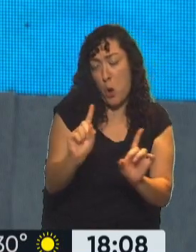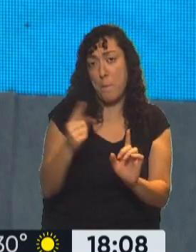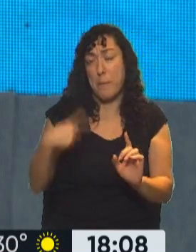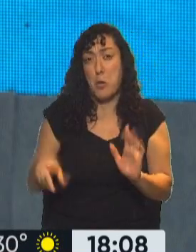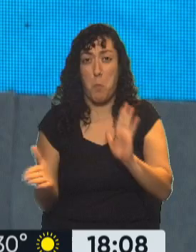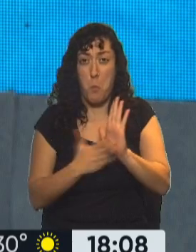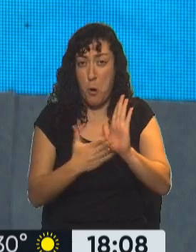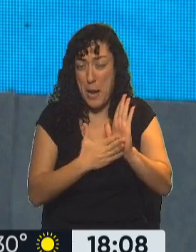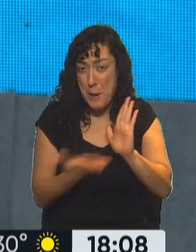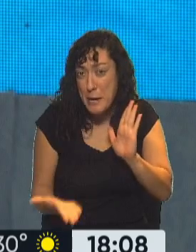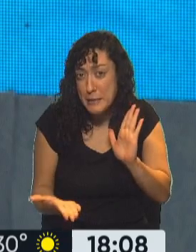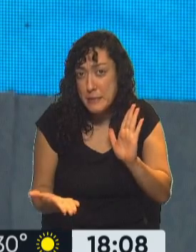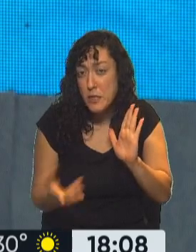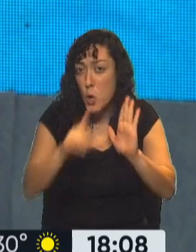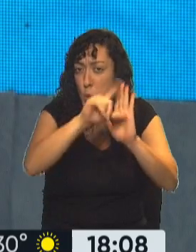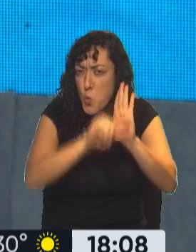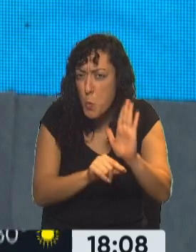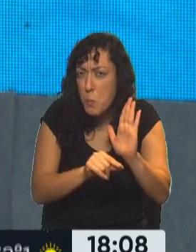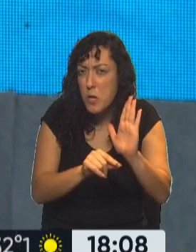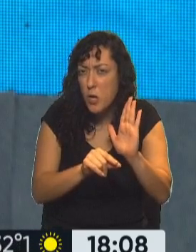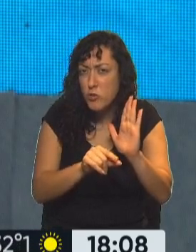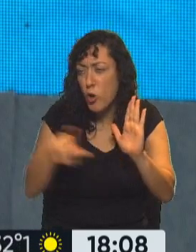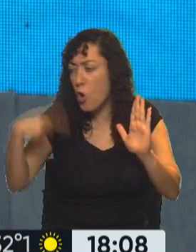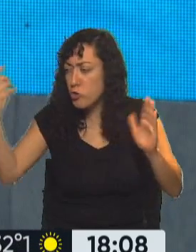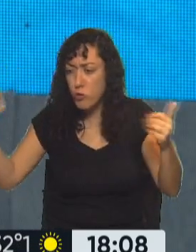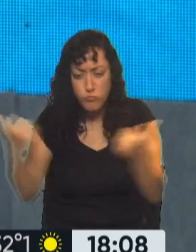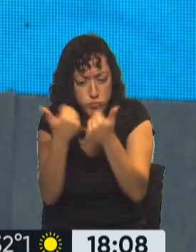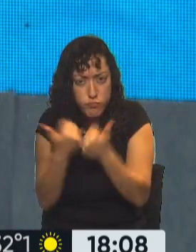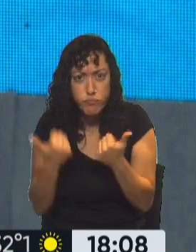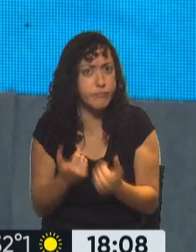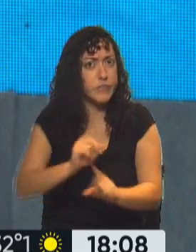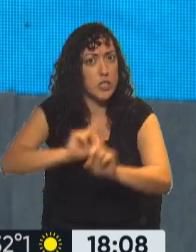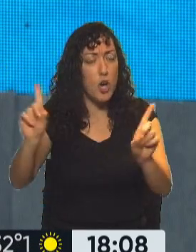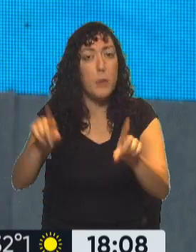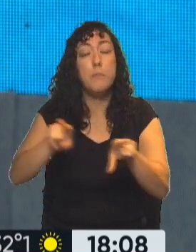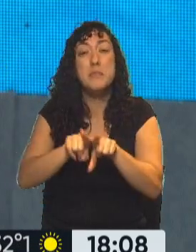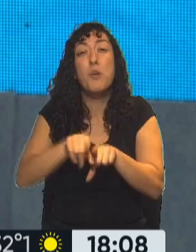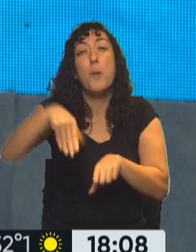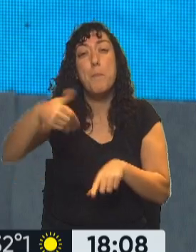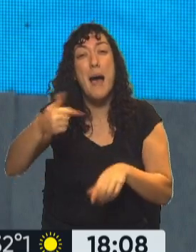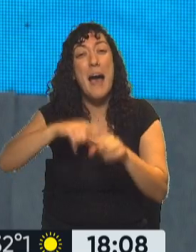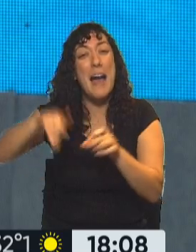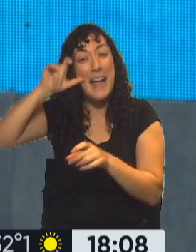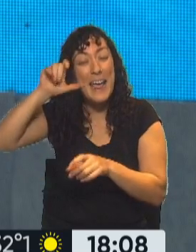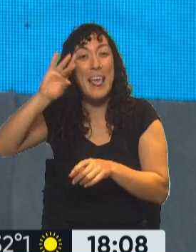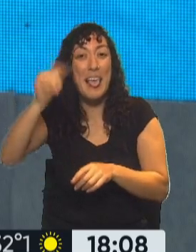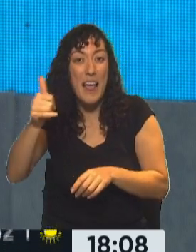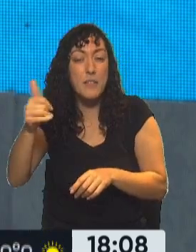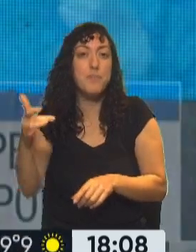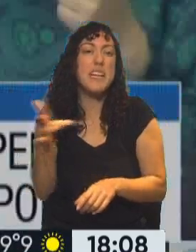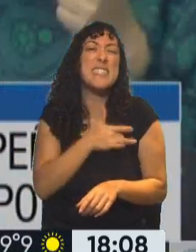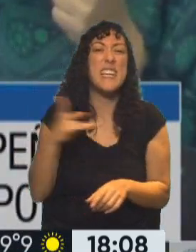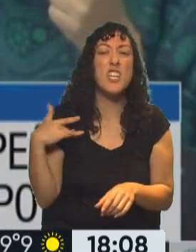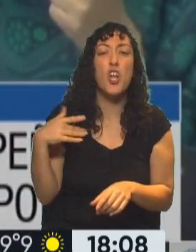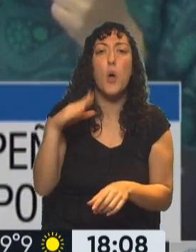evidencia, porque hay números que no coinciden con otros números, al igual que Maqueda, hay una señora de apellido Burgos